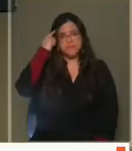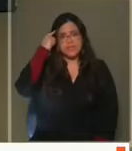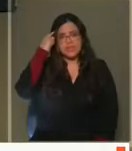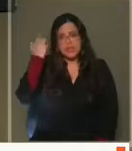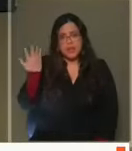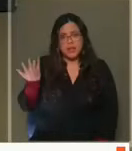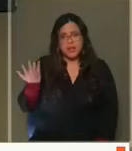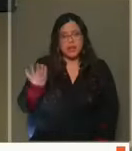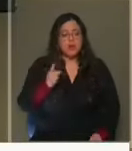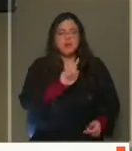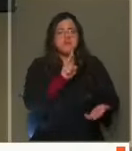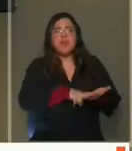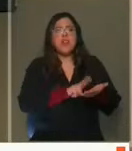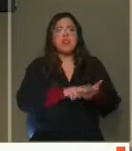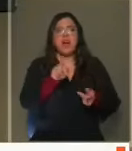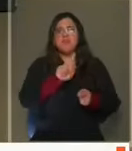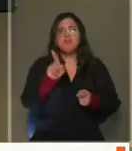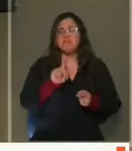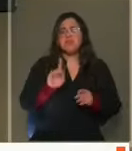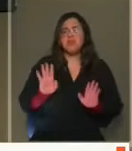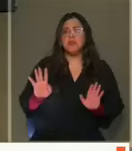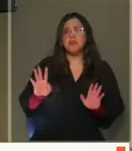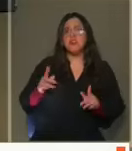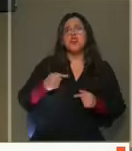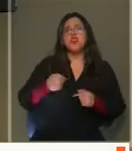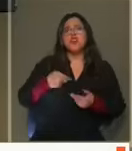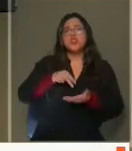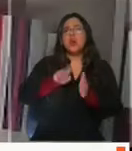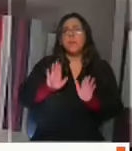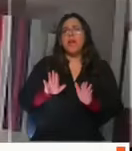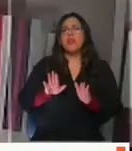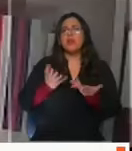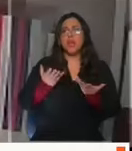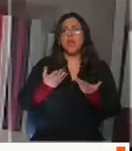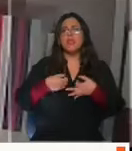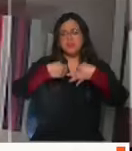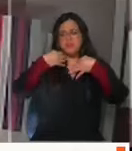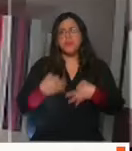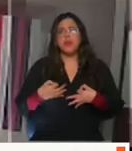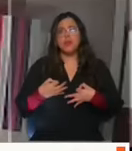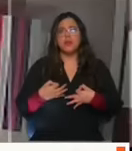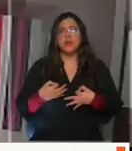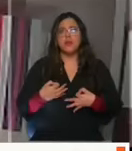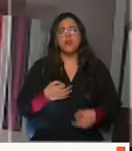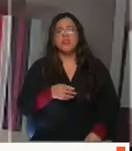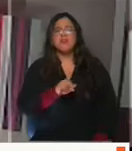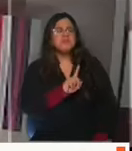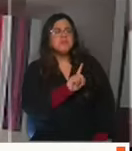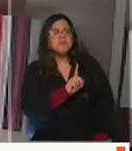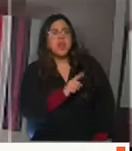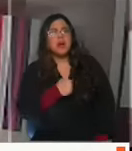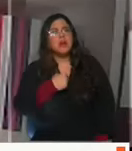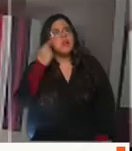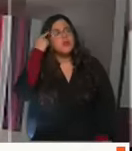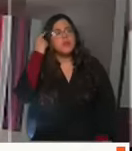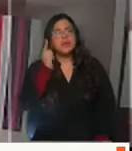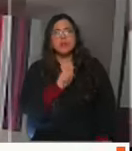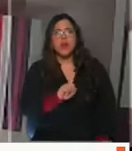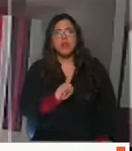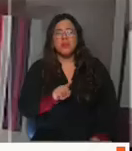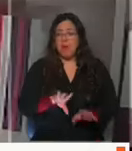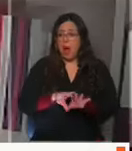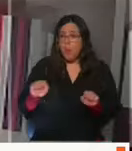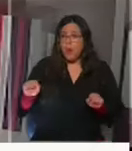no contribuye. Yo esperaría aquí un poquito más de altura de mira. No me consta que haya habido algún tipo de